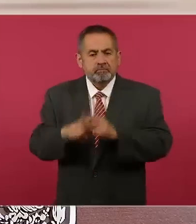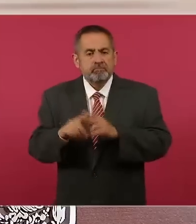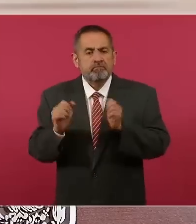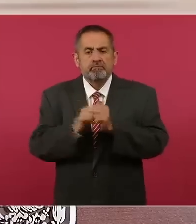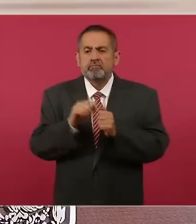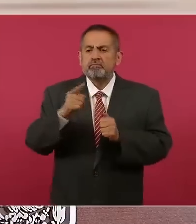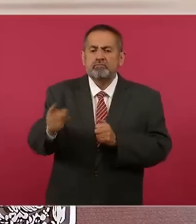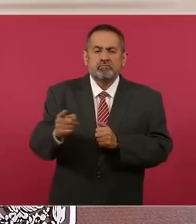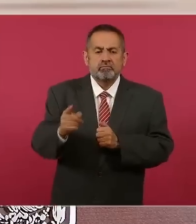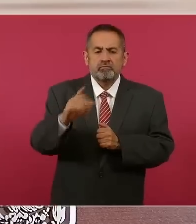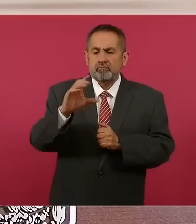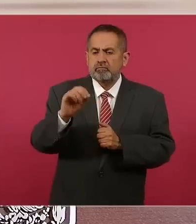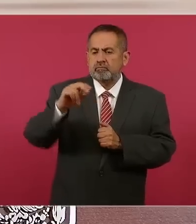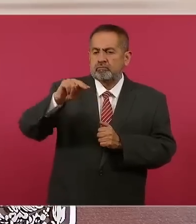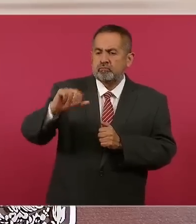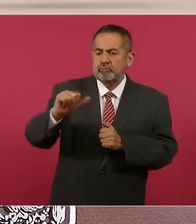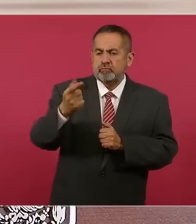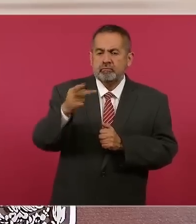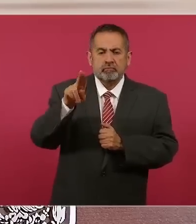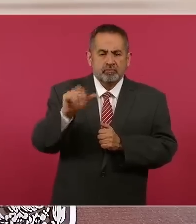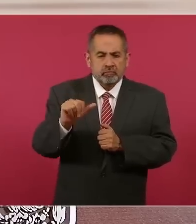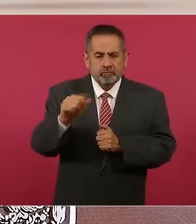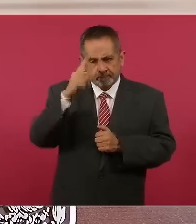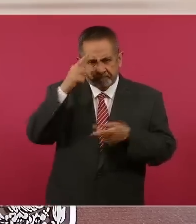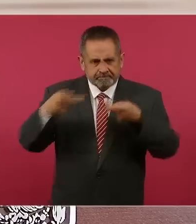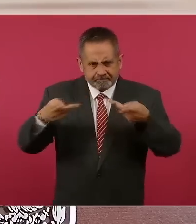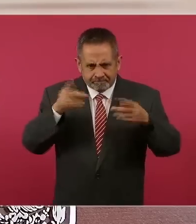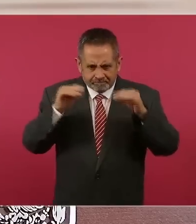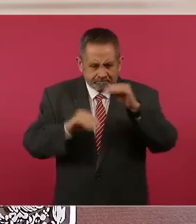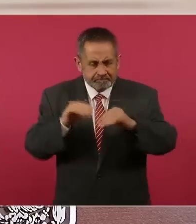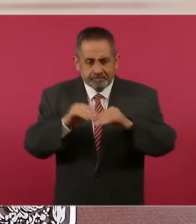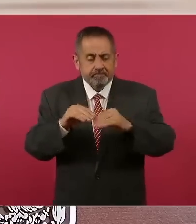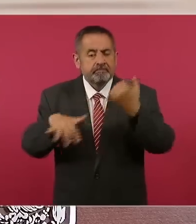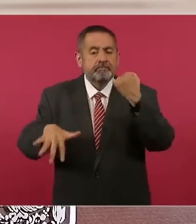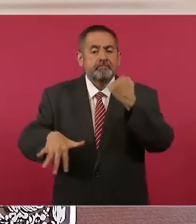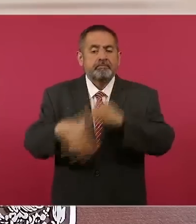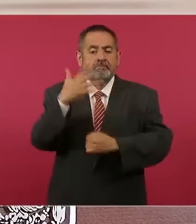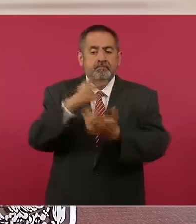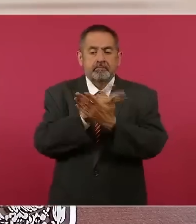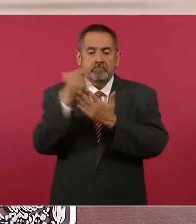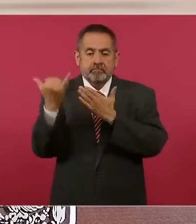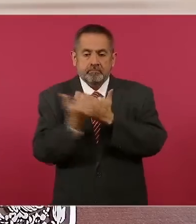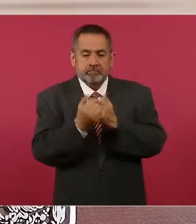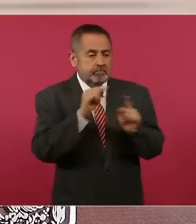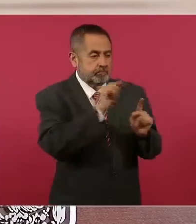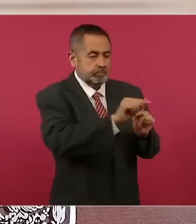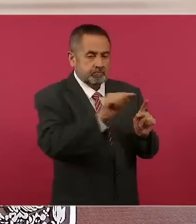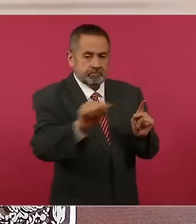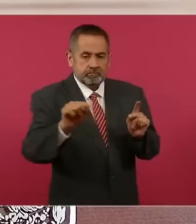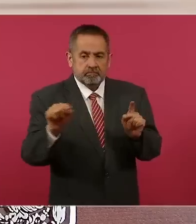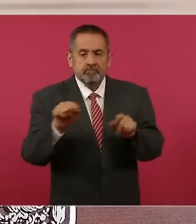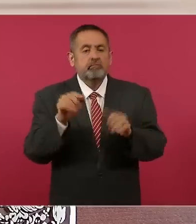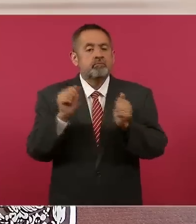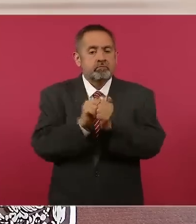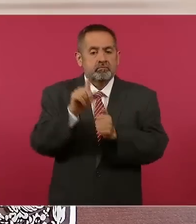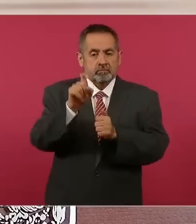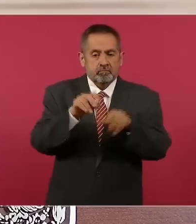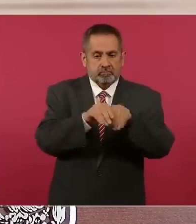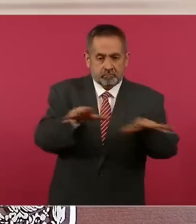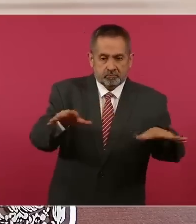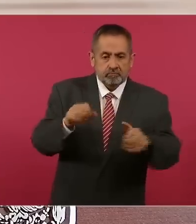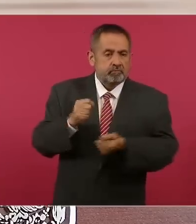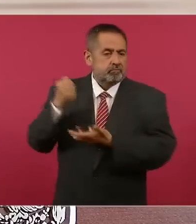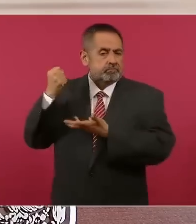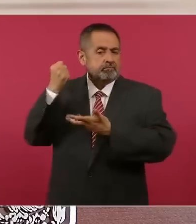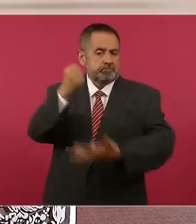la Comisión Nacional del Agua la planificación y construcción de 15 proyectos hídricos prioritarios, con presupuesto de la